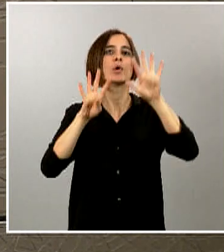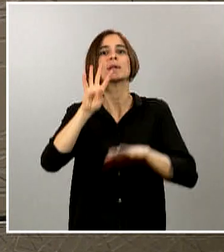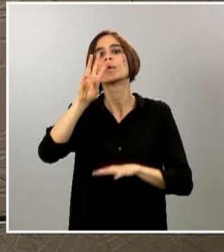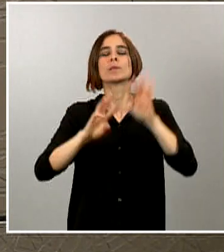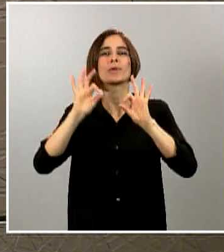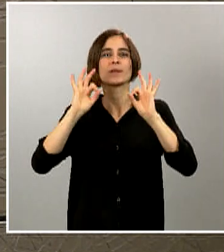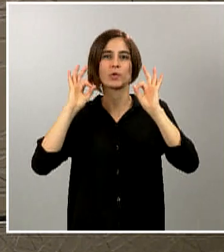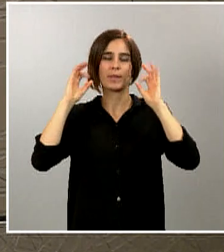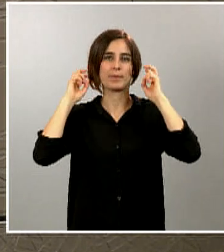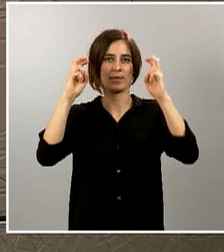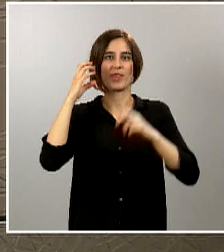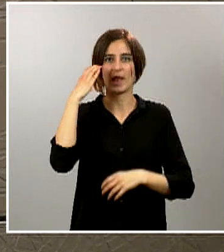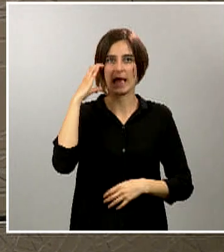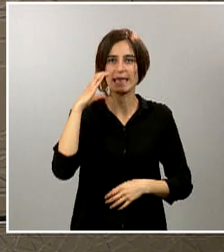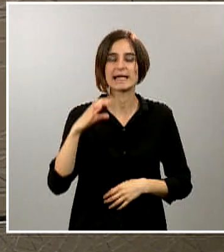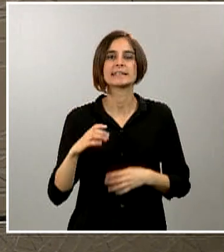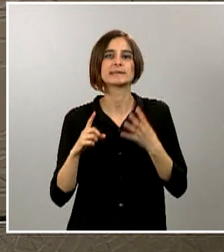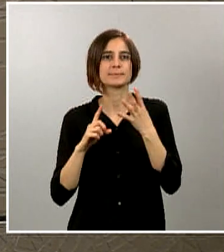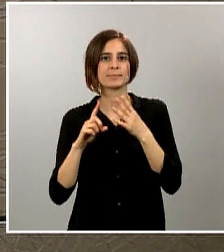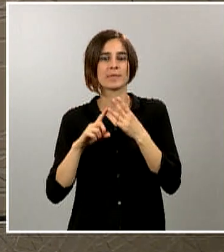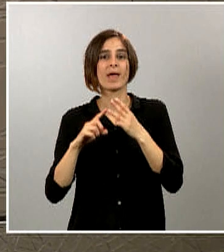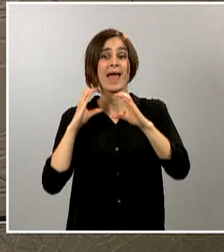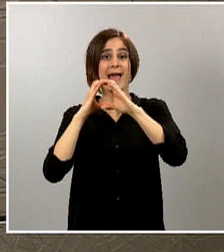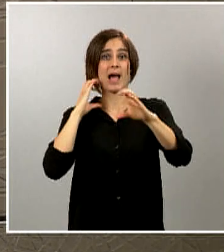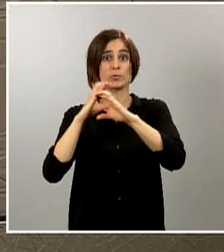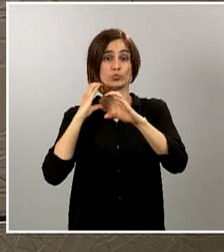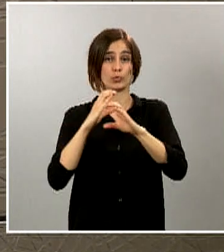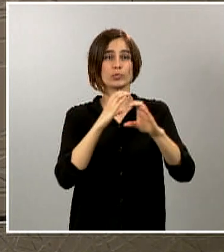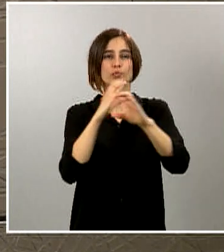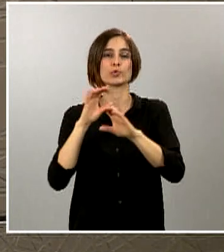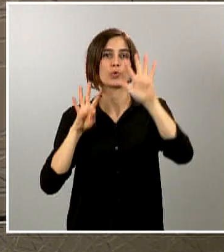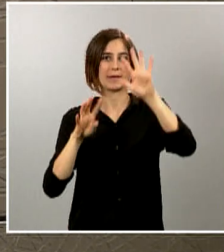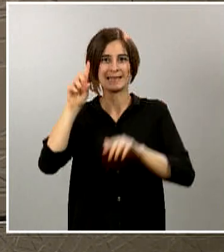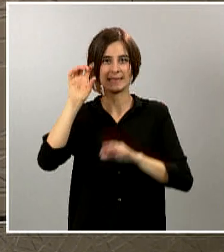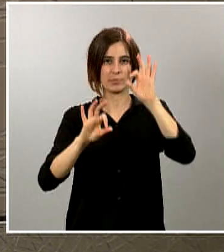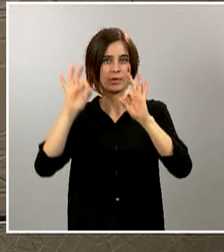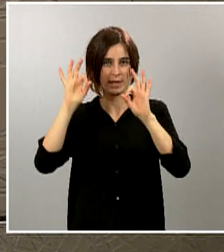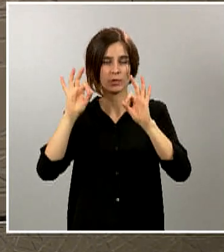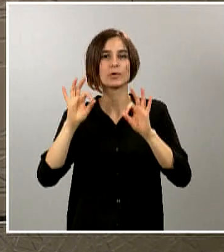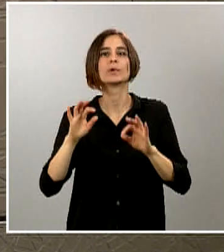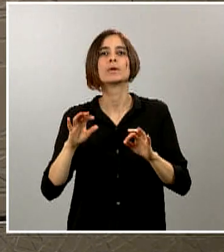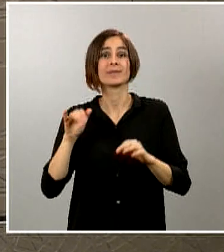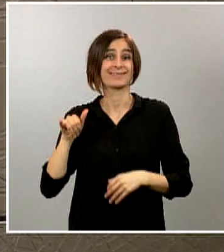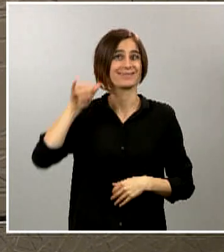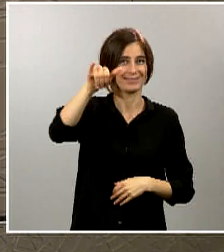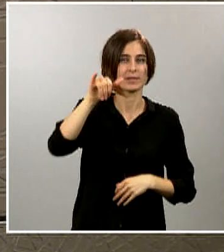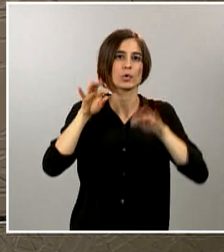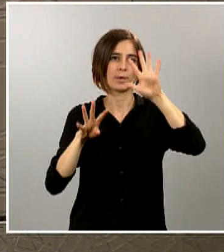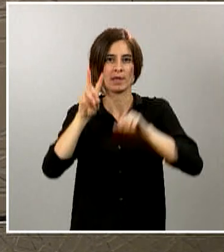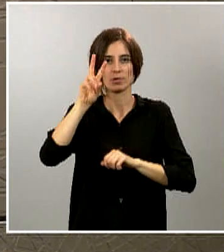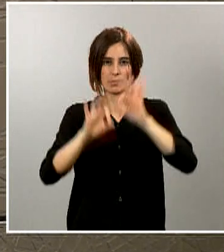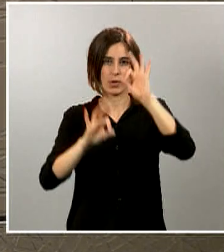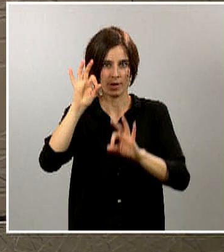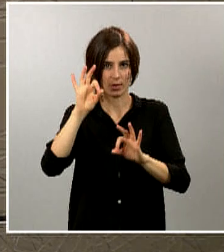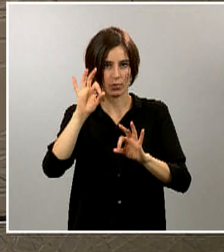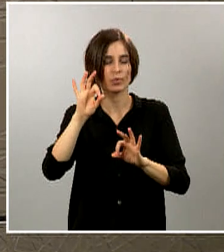un 96% en autobús interurbano, un 92% en el modo aéreo y un 83%